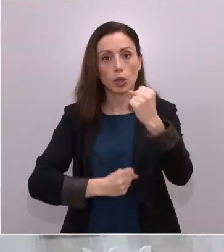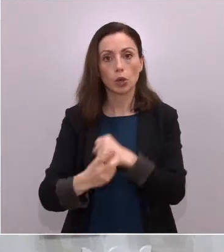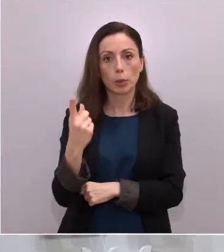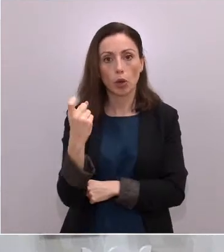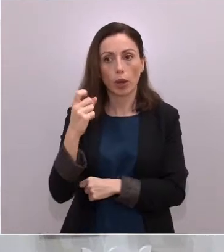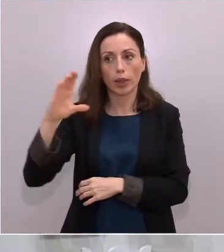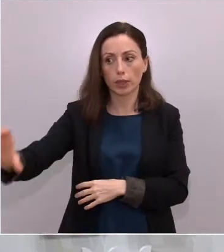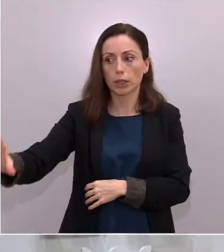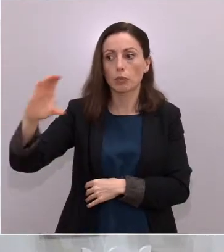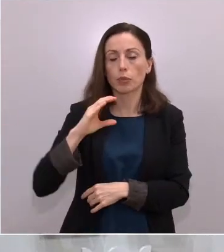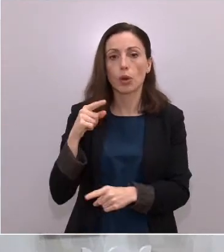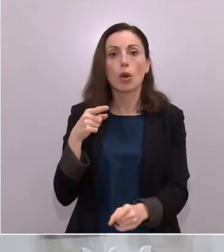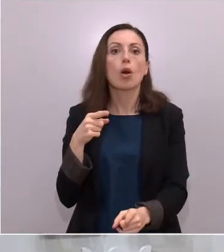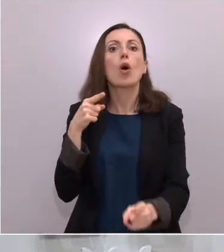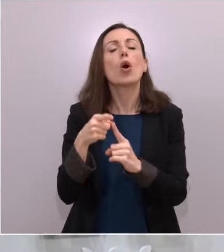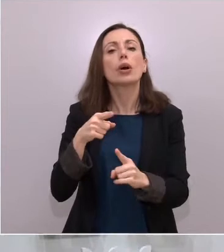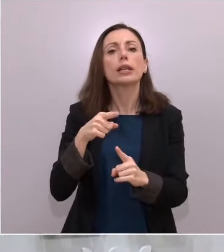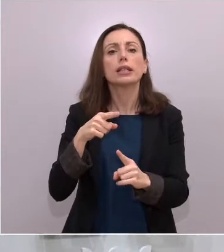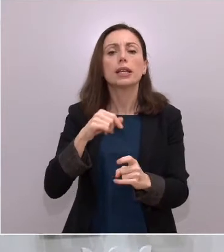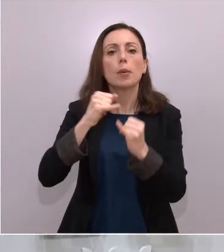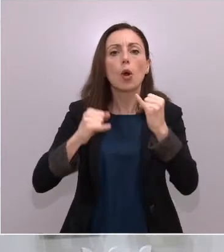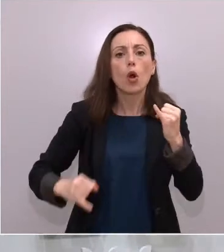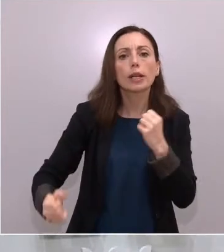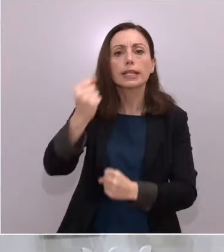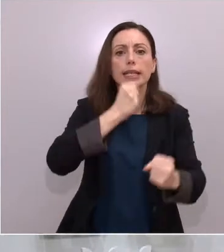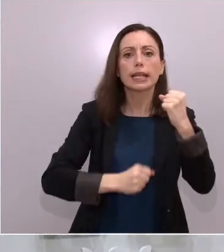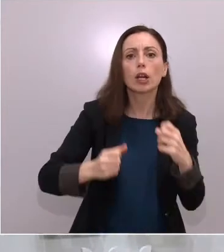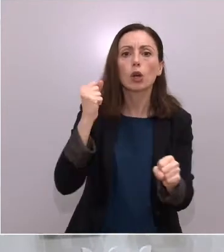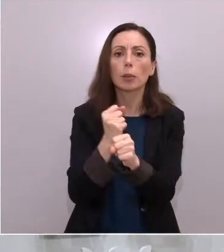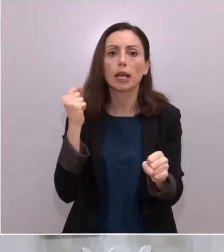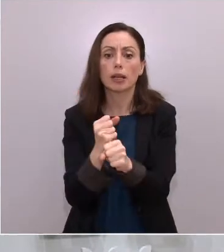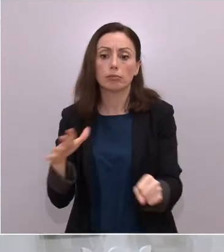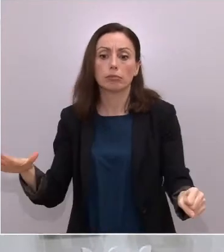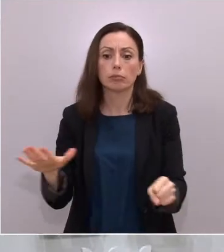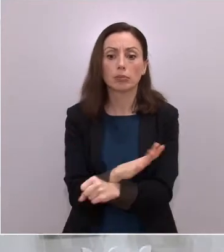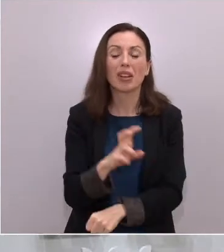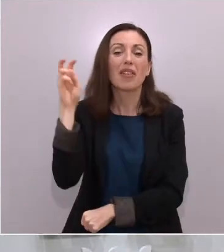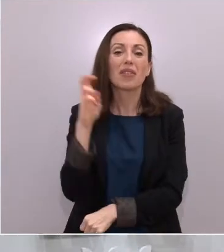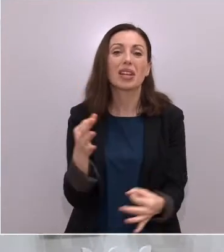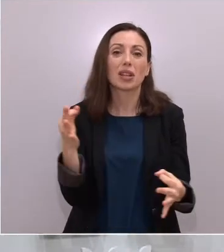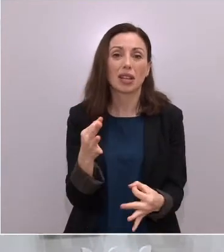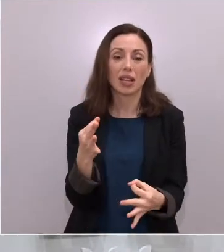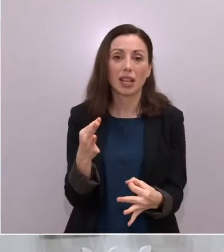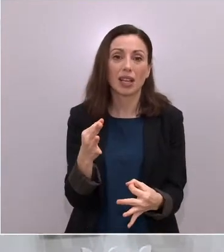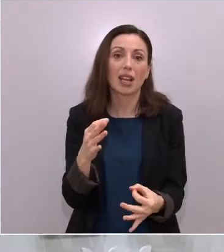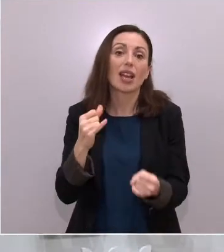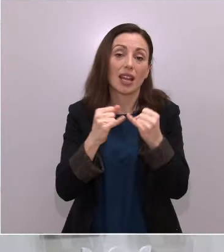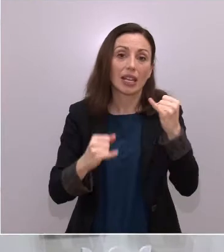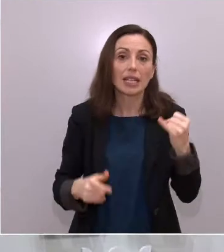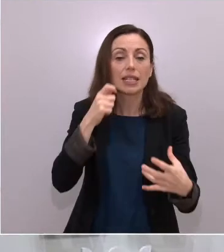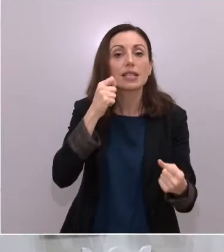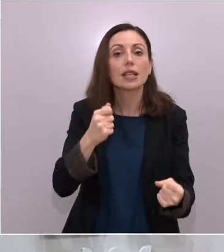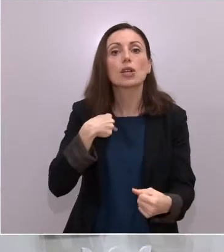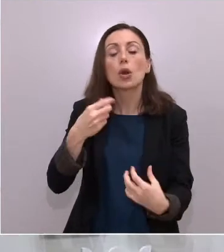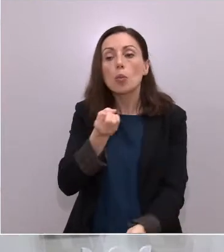necesarios para hacer frente a la crisis económica y de empleo derivados de la crisis sanitaria. He